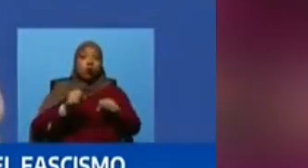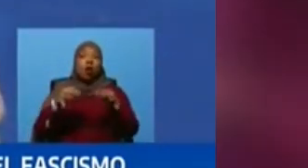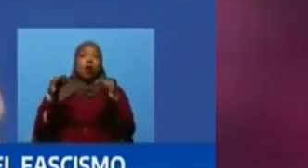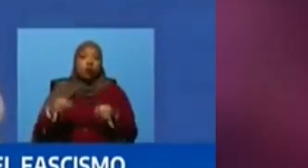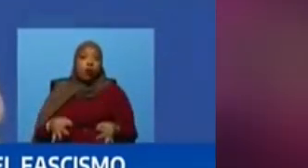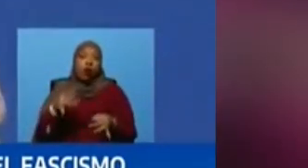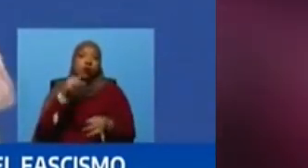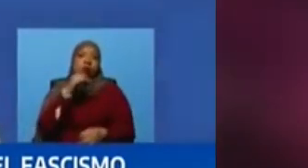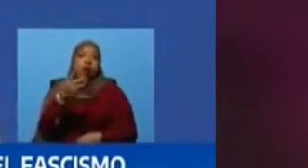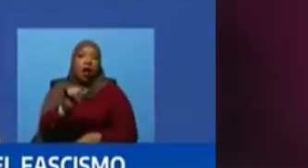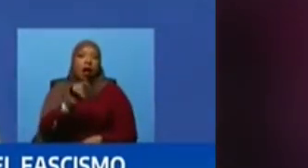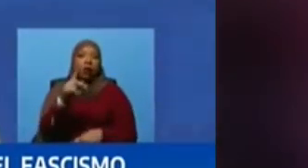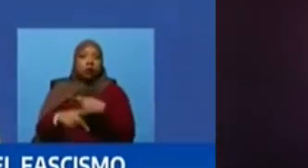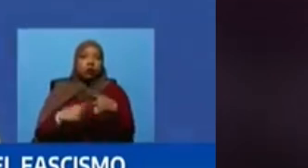fuerza,